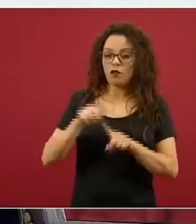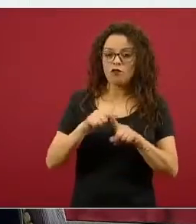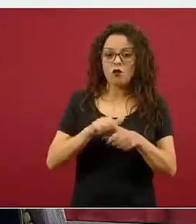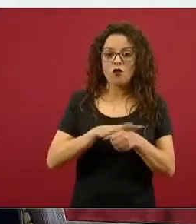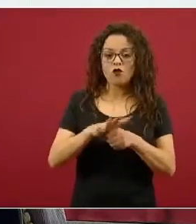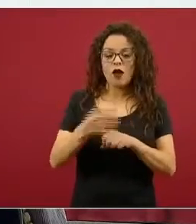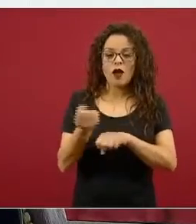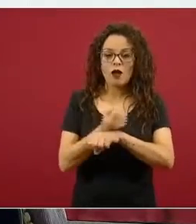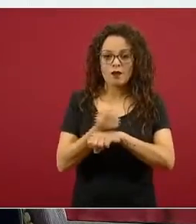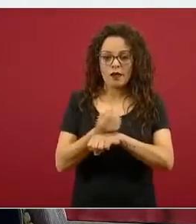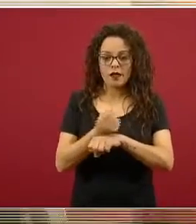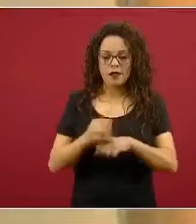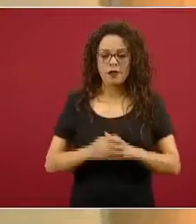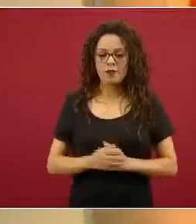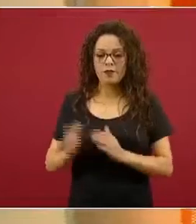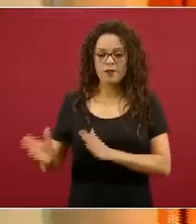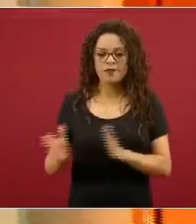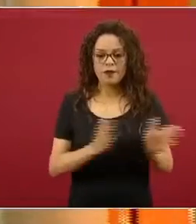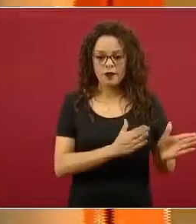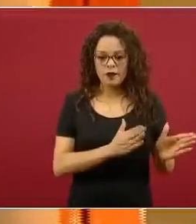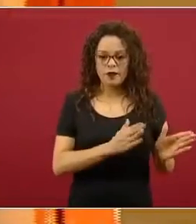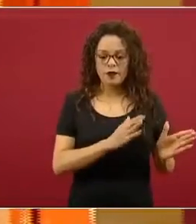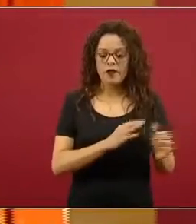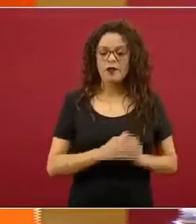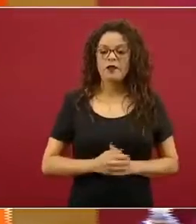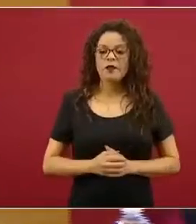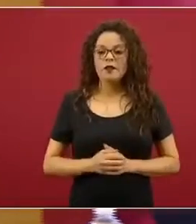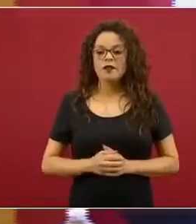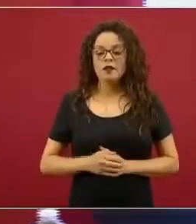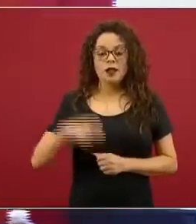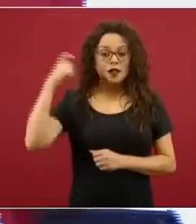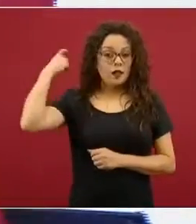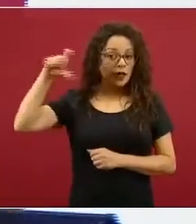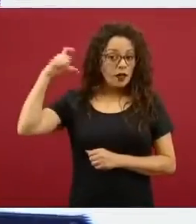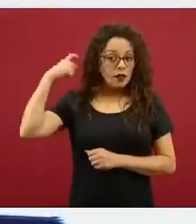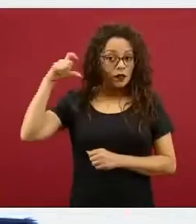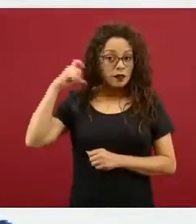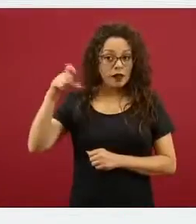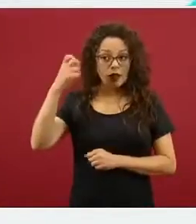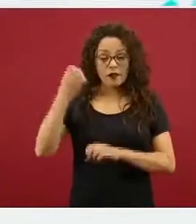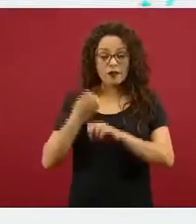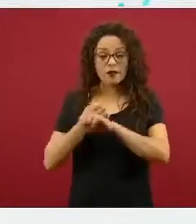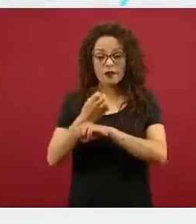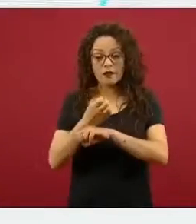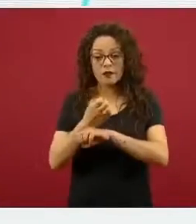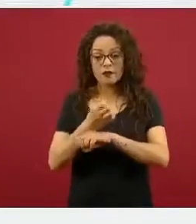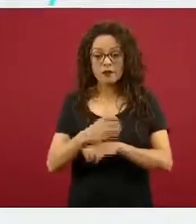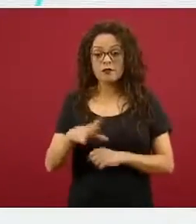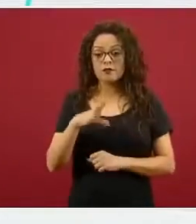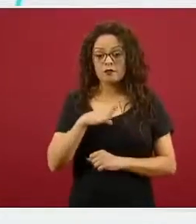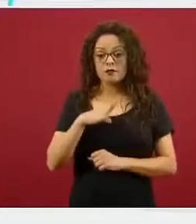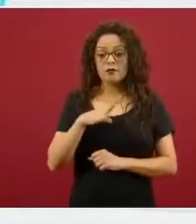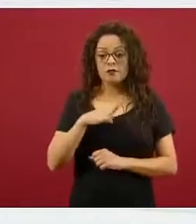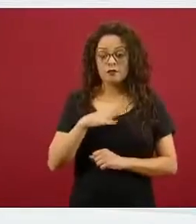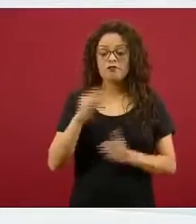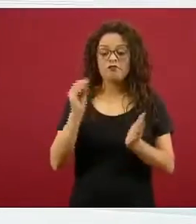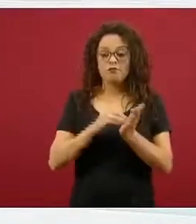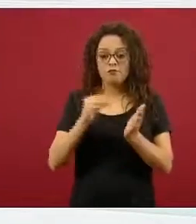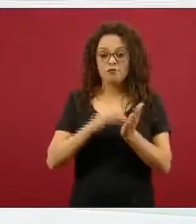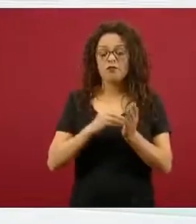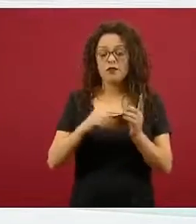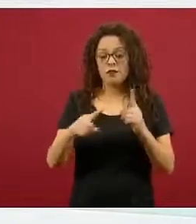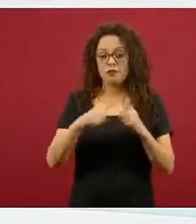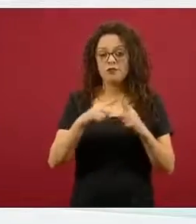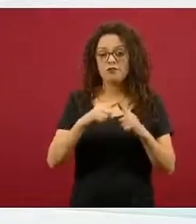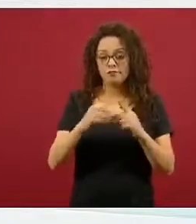siguiente, por favor. El estado de Querétaro, sin embargo, son de los estados que tiene una tendencia aún positiva,